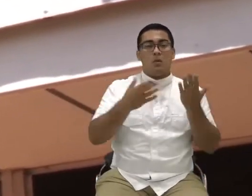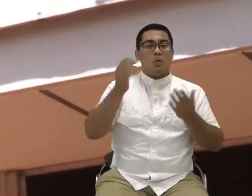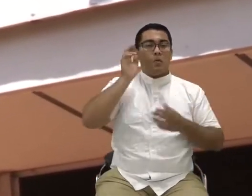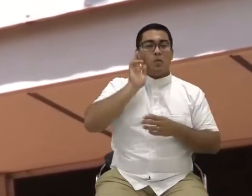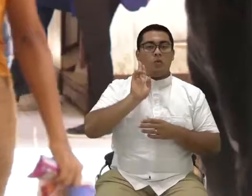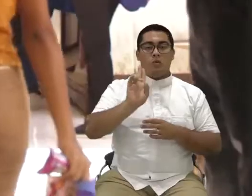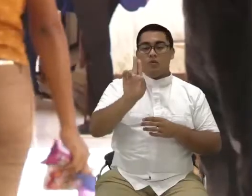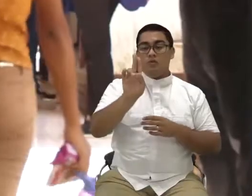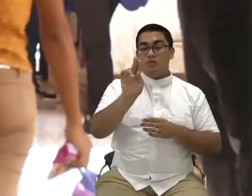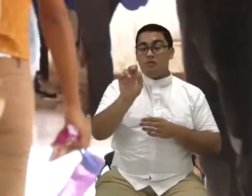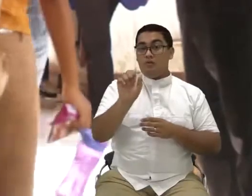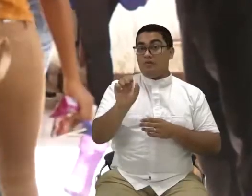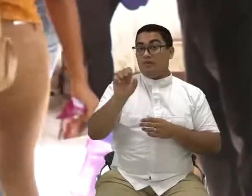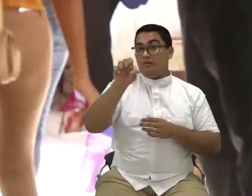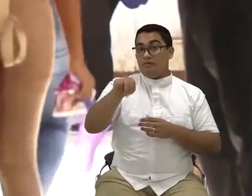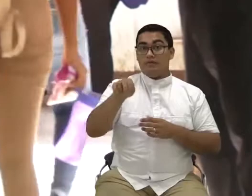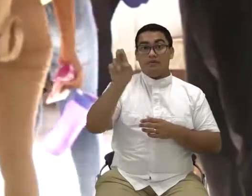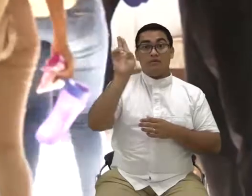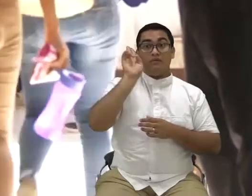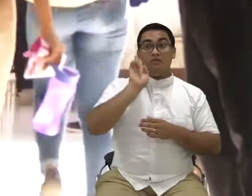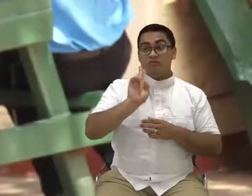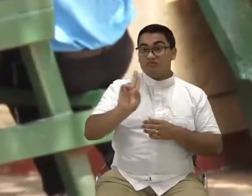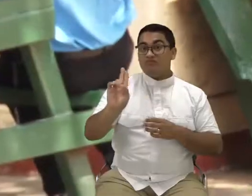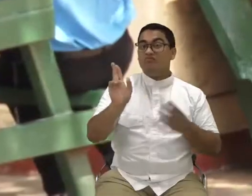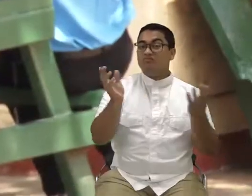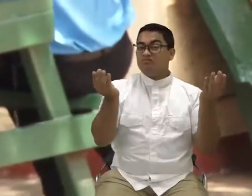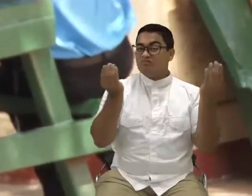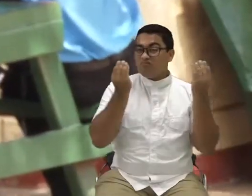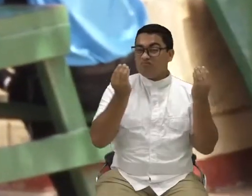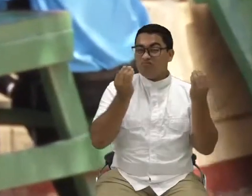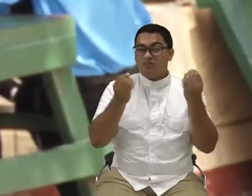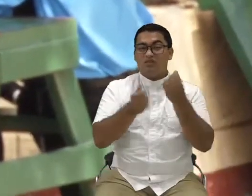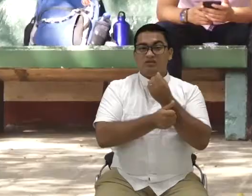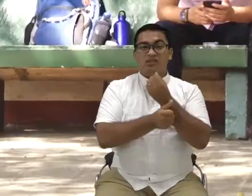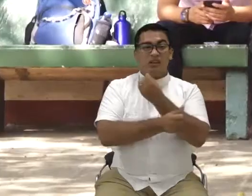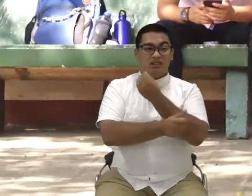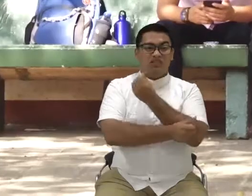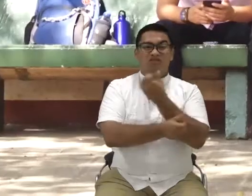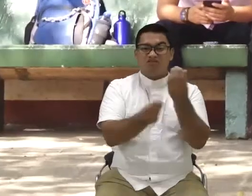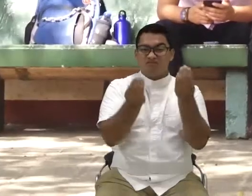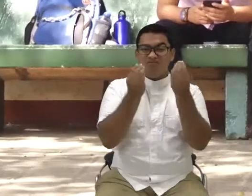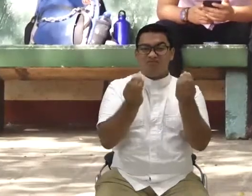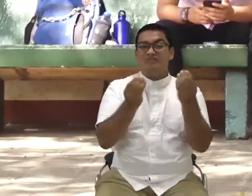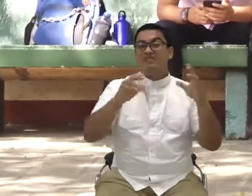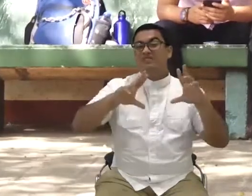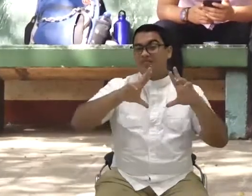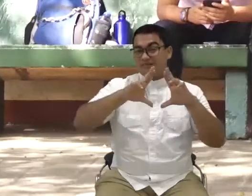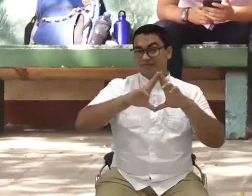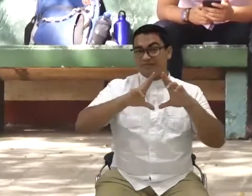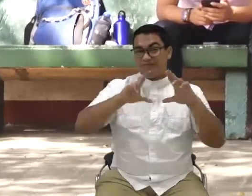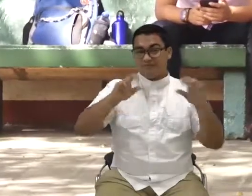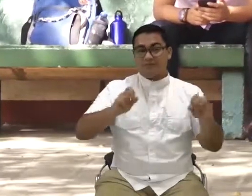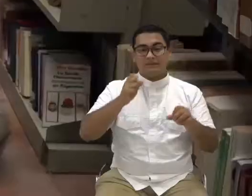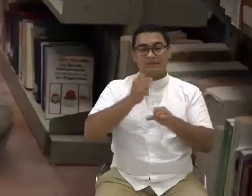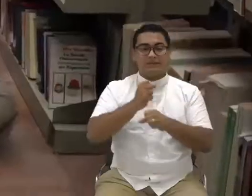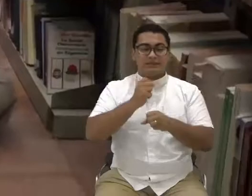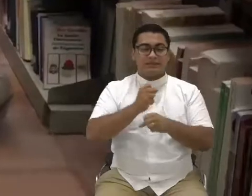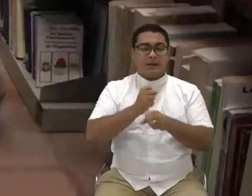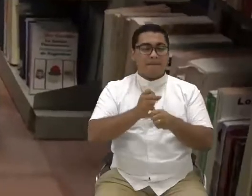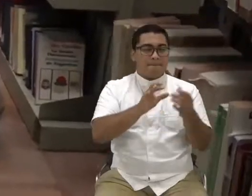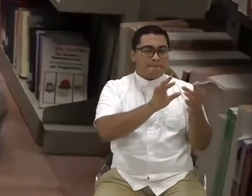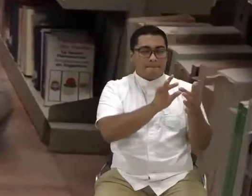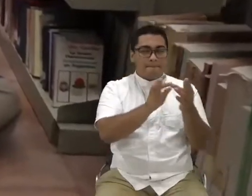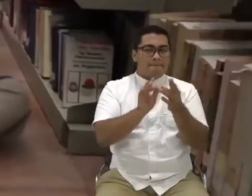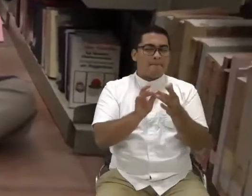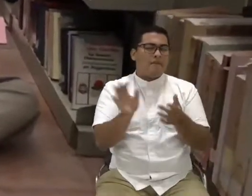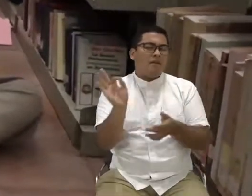Nicaragua, una de las casas de estudios con mayor población estudiantil en educación superior del país, vienen trabajando en métodos